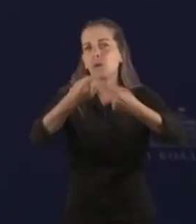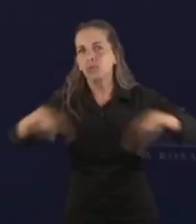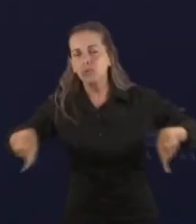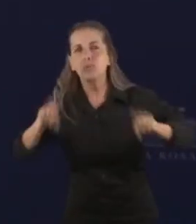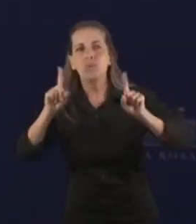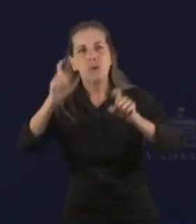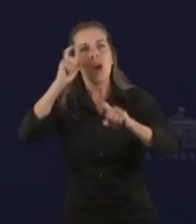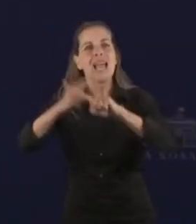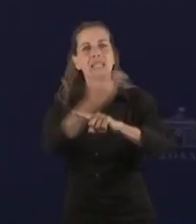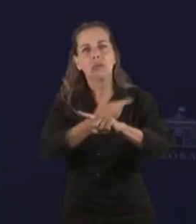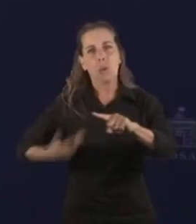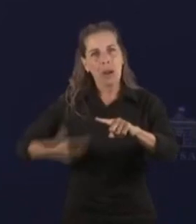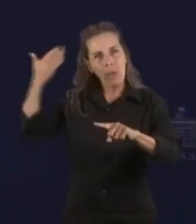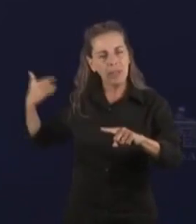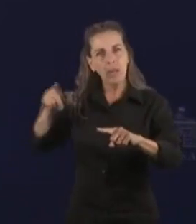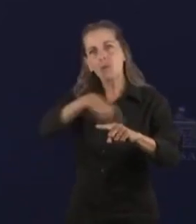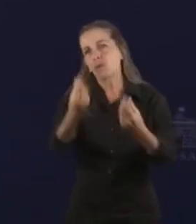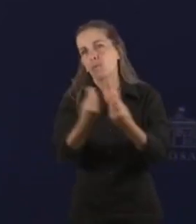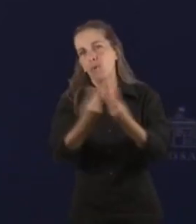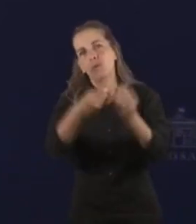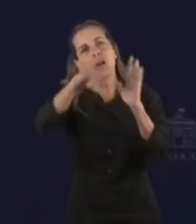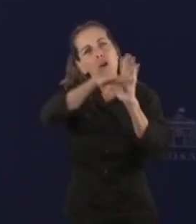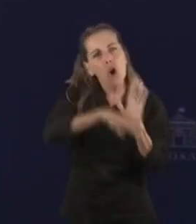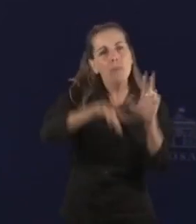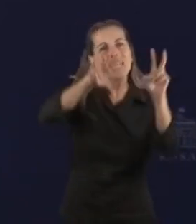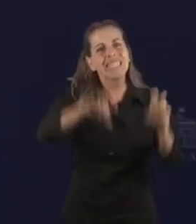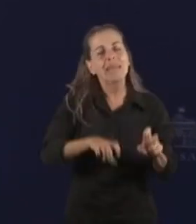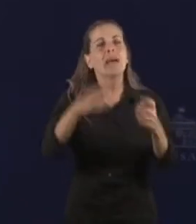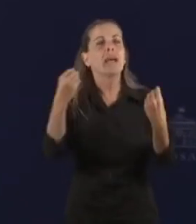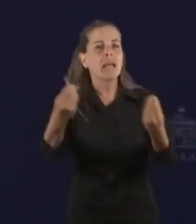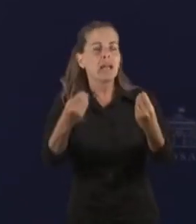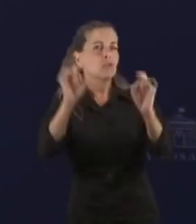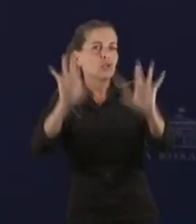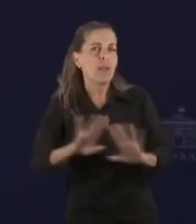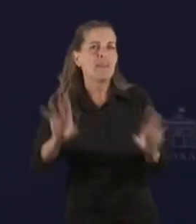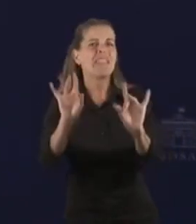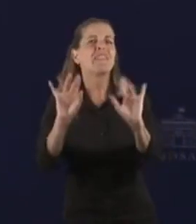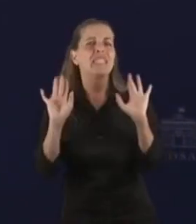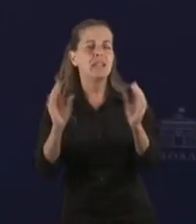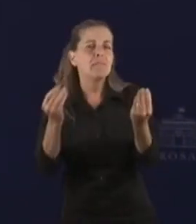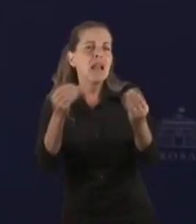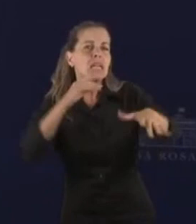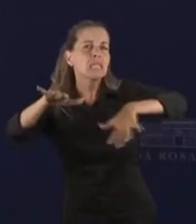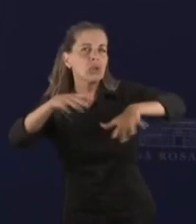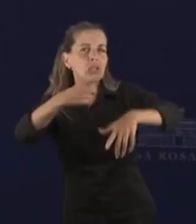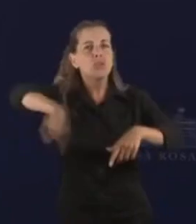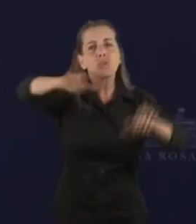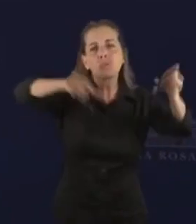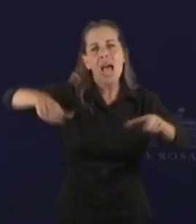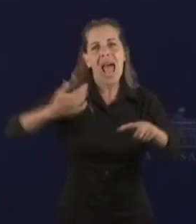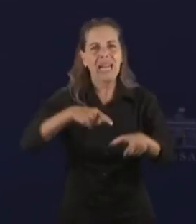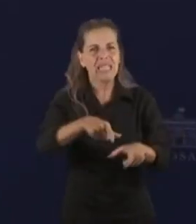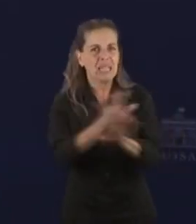Go anterior y otro montón de cuestiones que le complicaban sin ningún sentido la vida a los argentinos